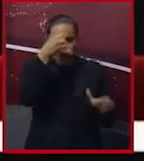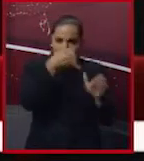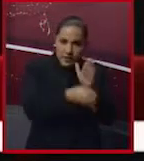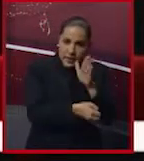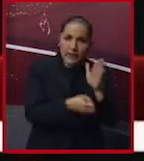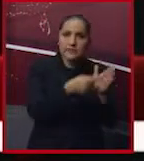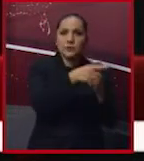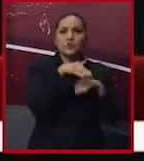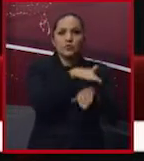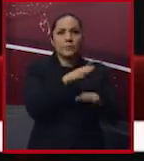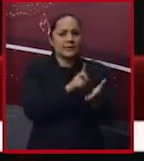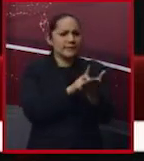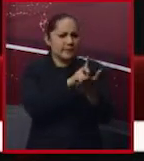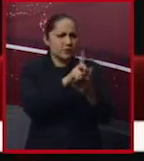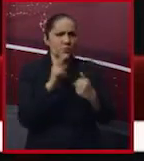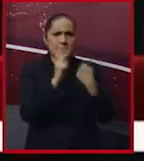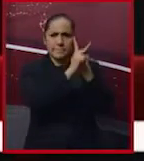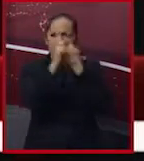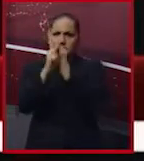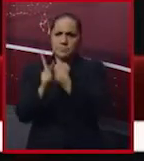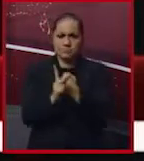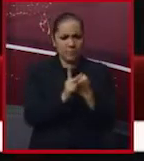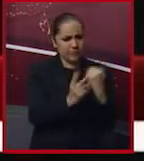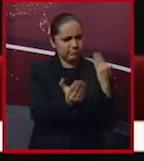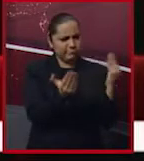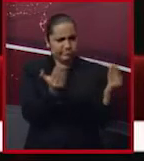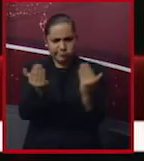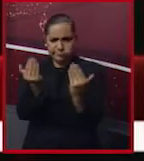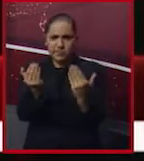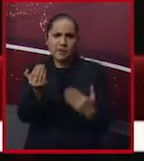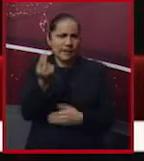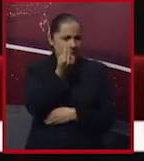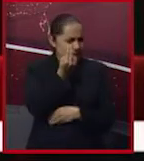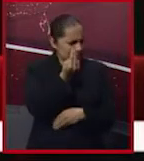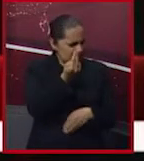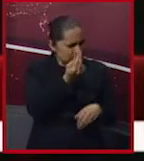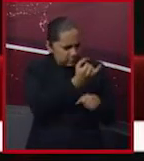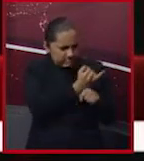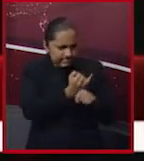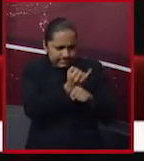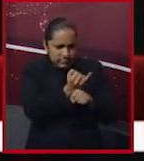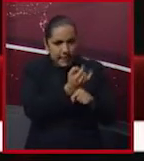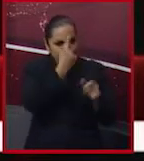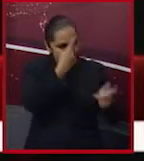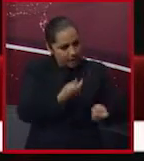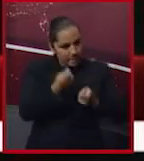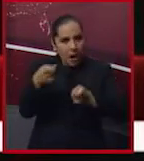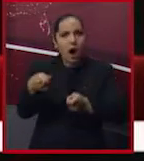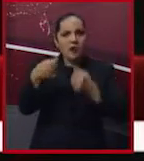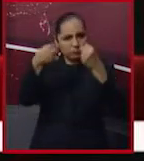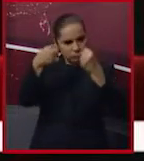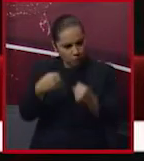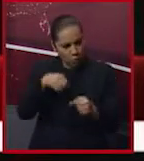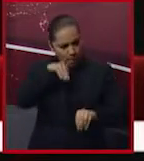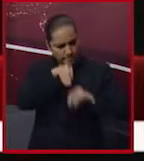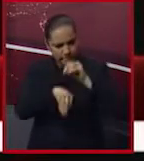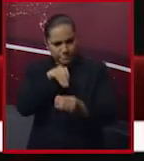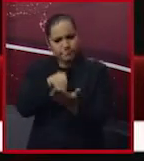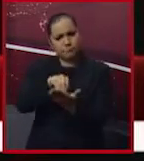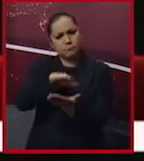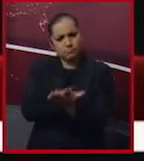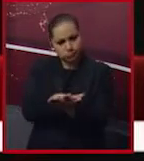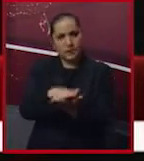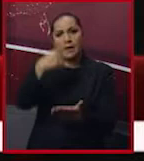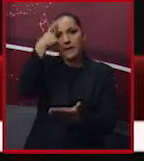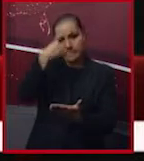de derecho comparado, de todos estos elementos para que tenga solidez y una argumentación jurídica que le